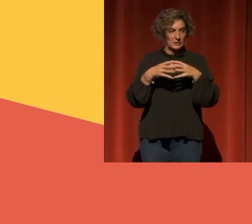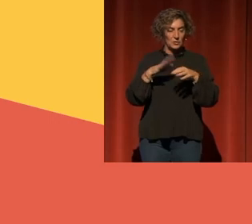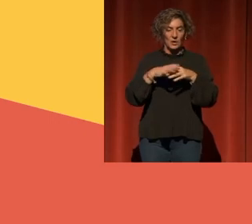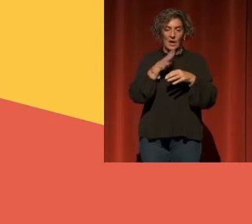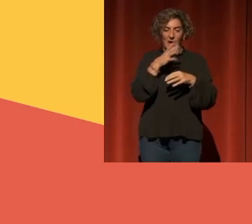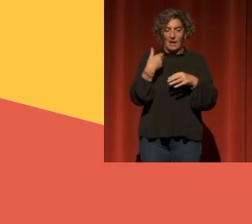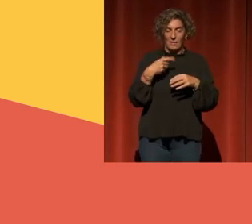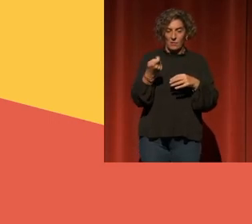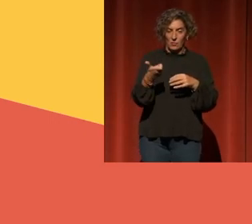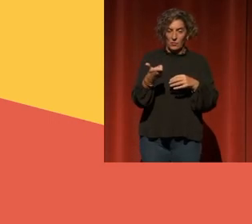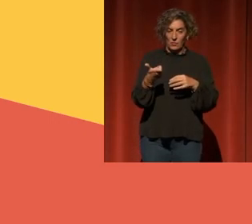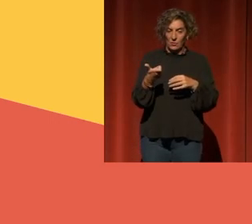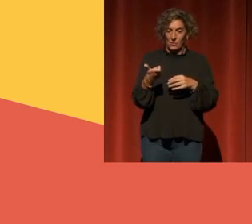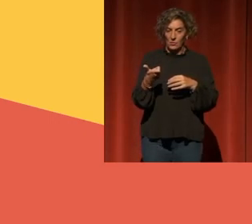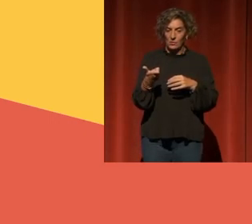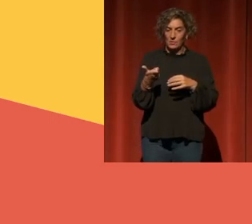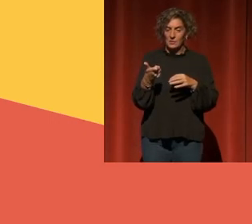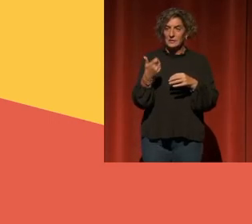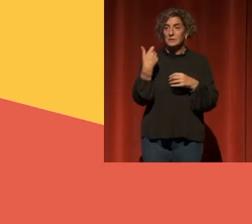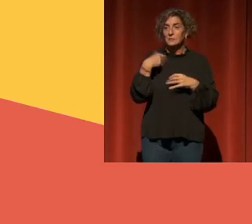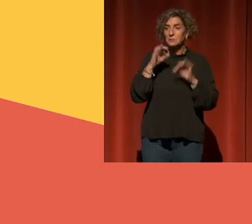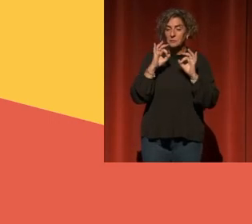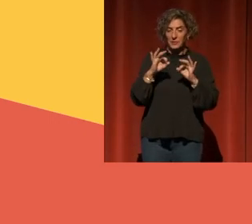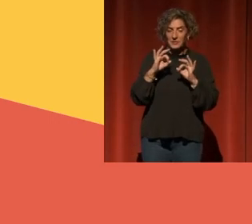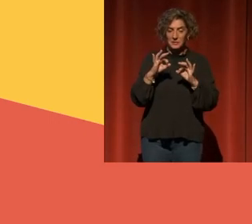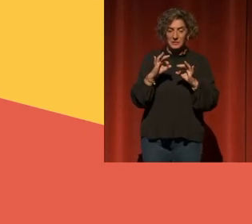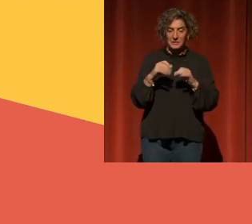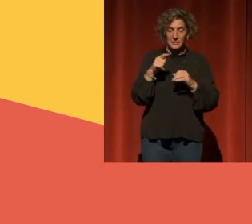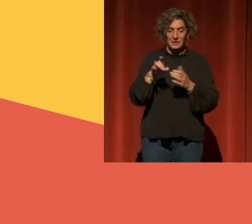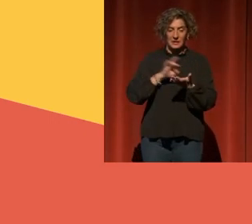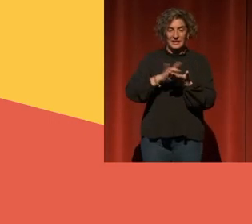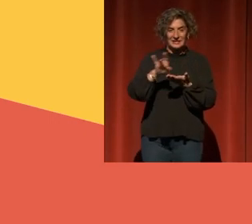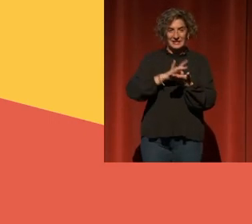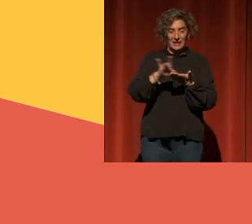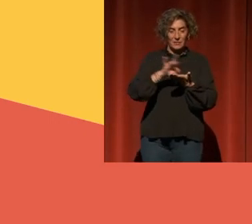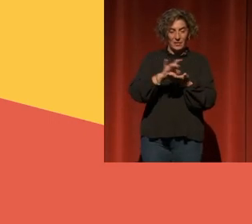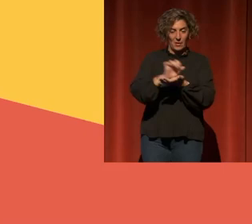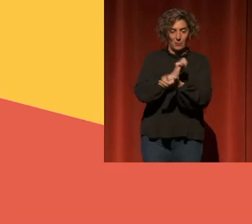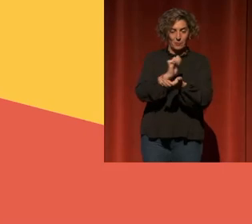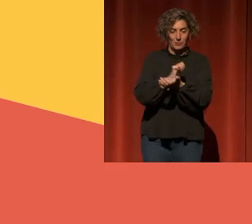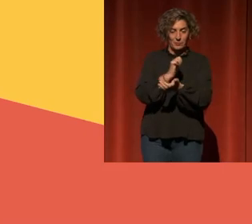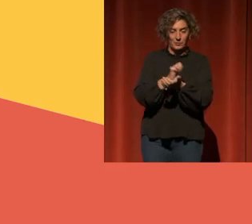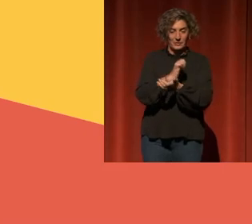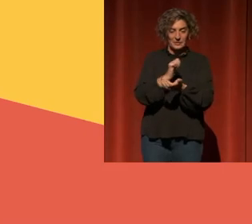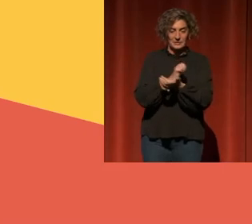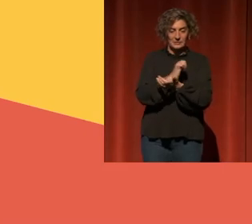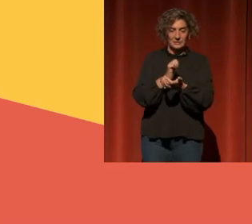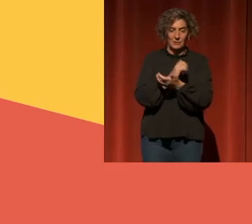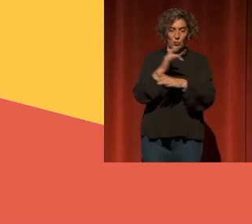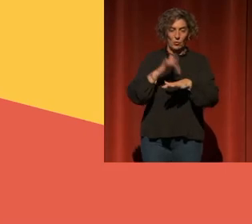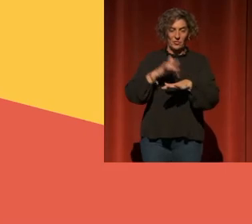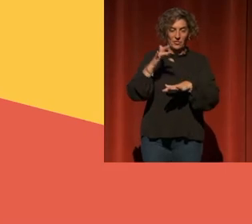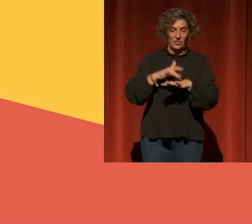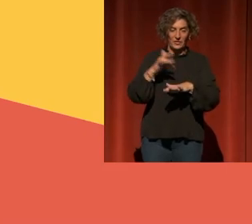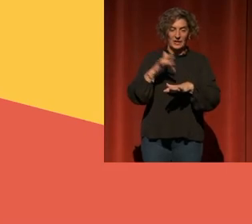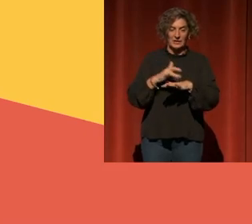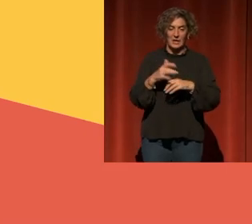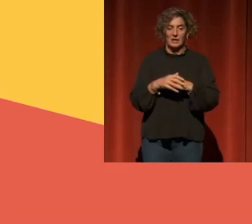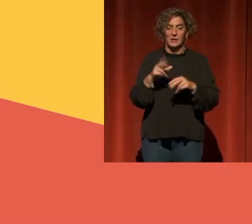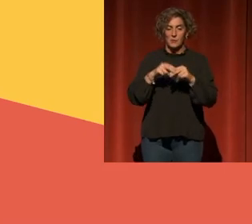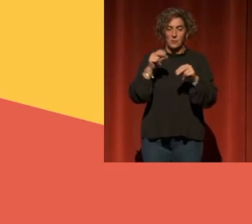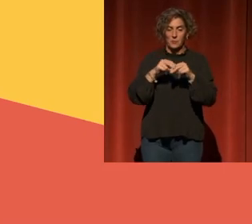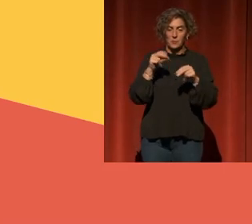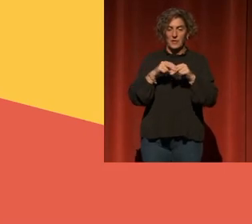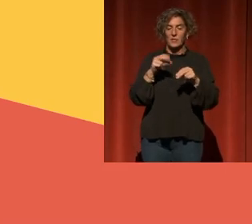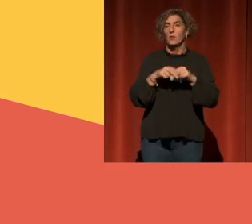rato que es precisamente el eh servicio de préstamo digital en línea e biblio eh que fue